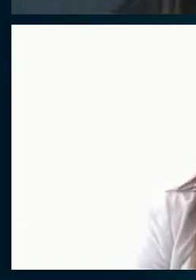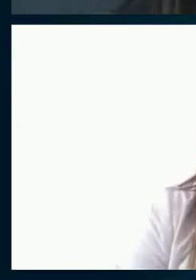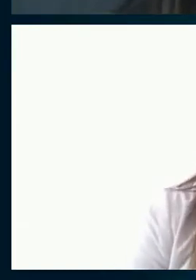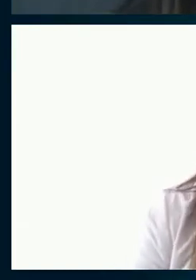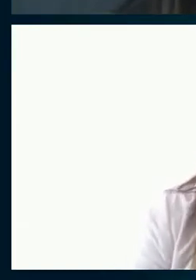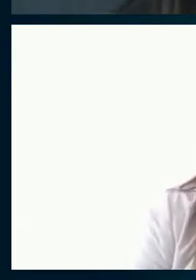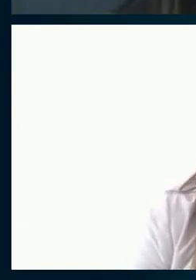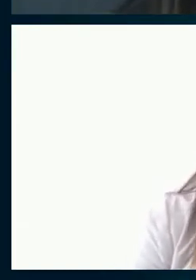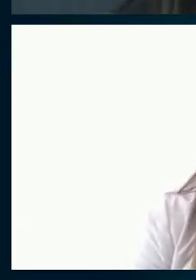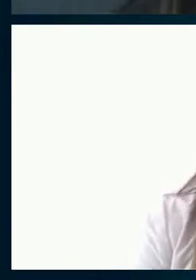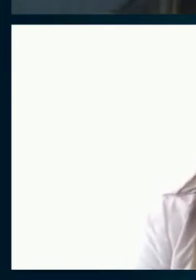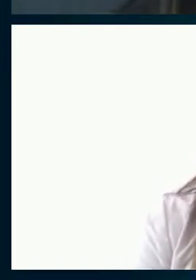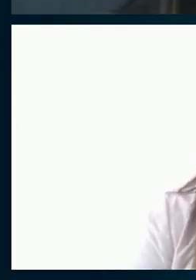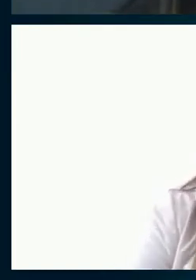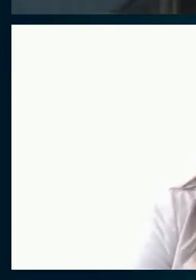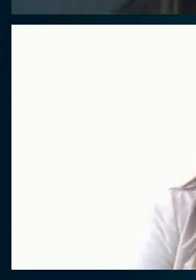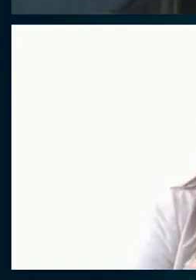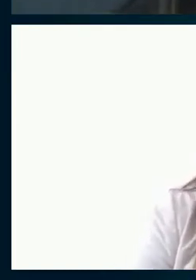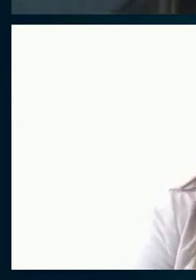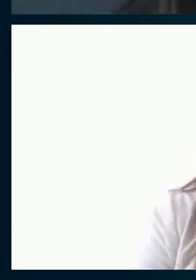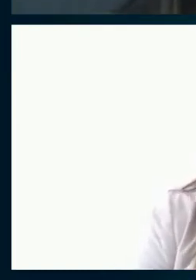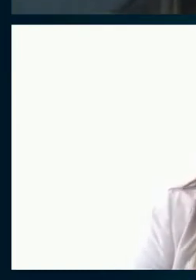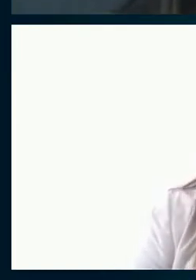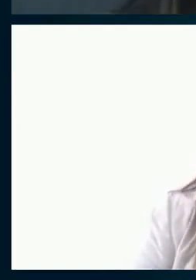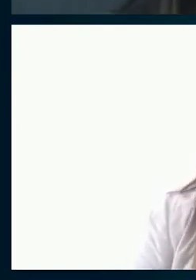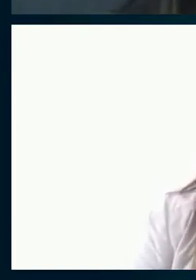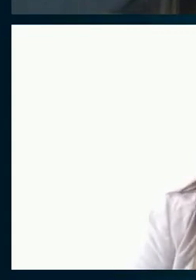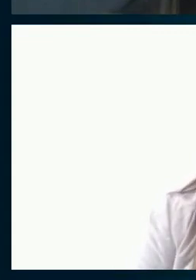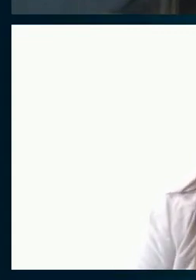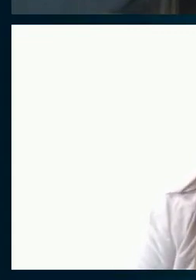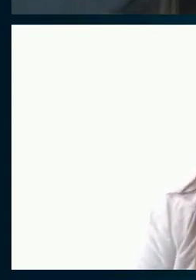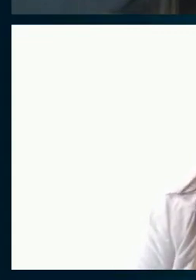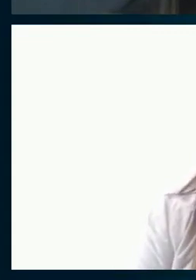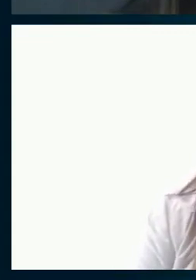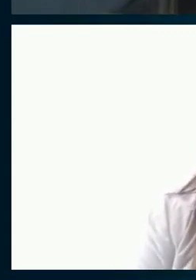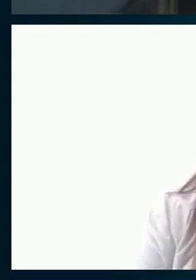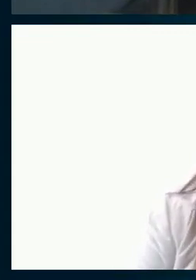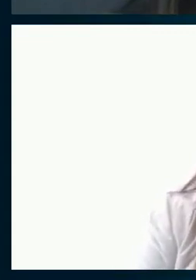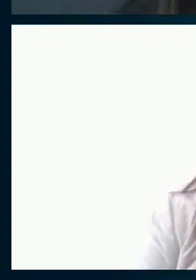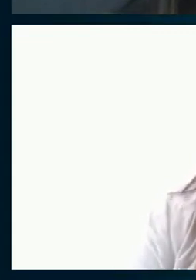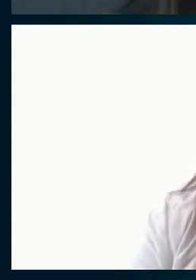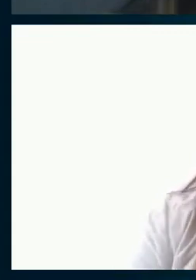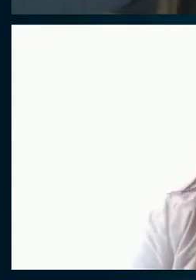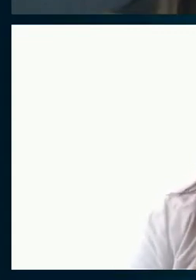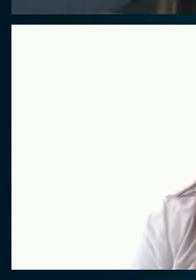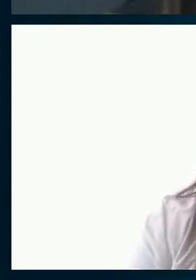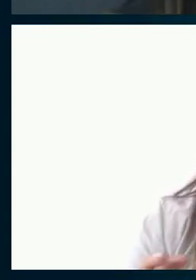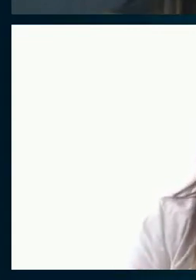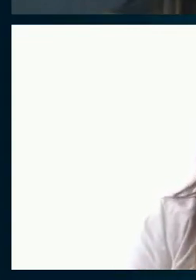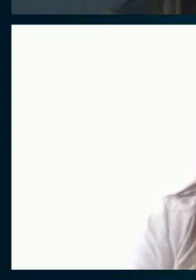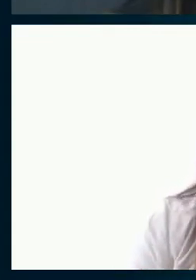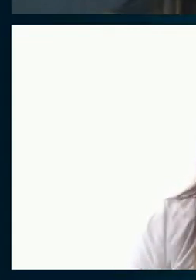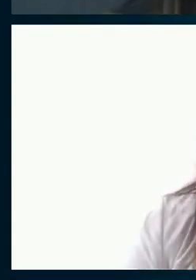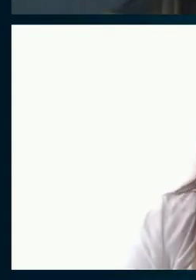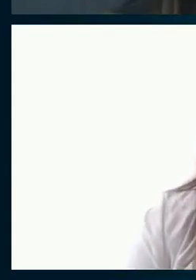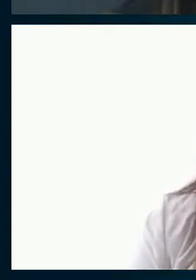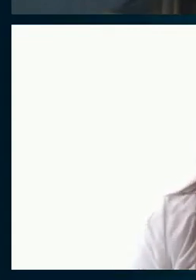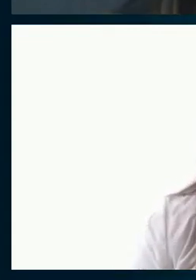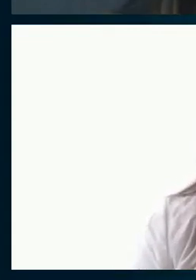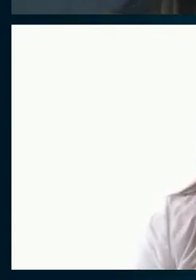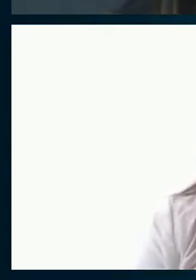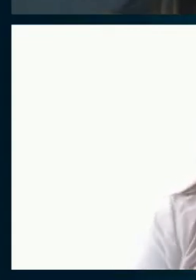canaleta. Hay unos chutes que tienen esas conexiones y no nos permitirían a nosotros hacer, pues según las investigaciones, no